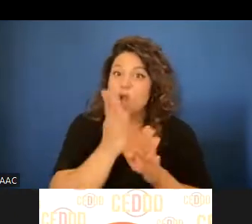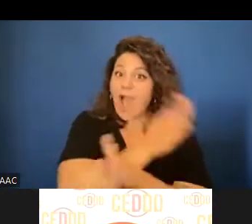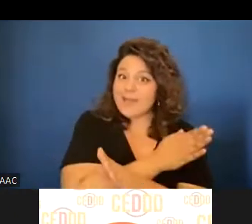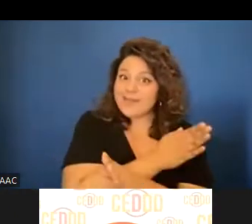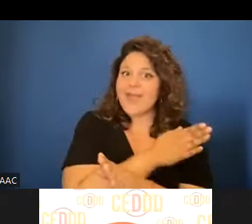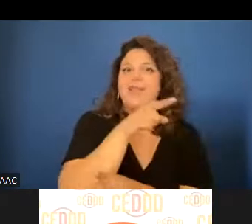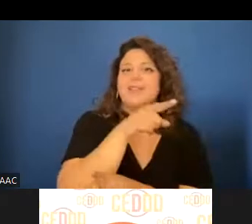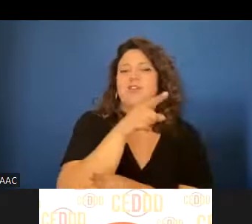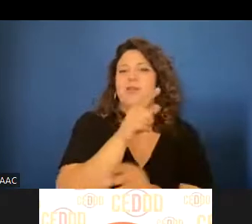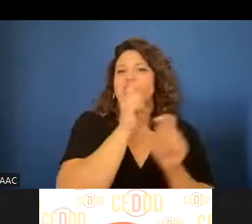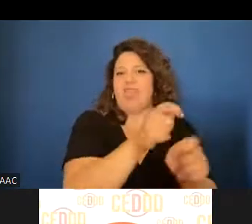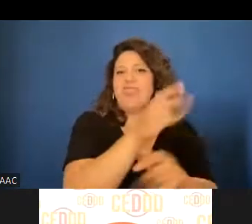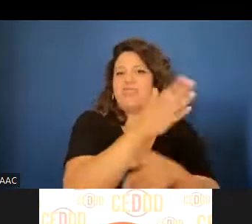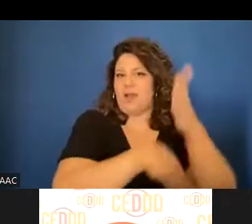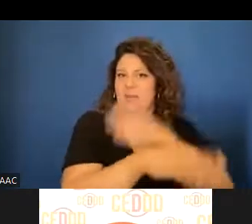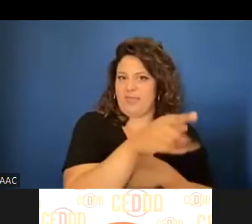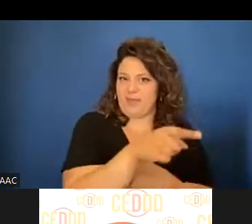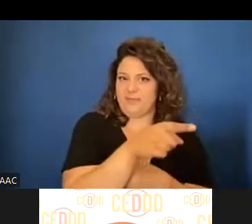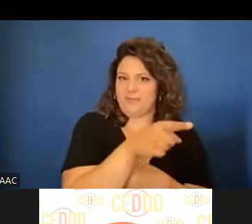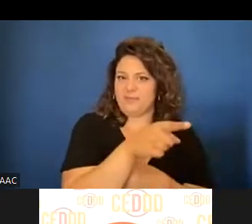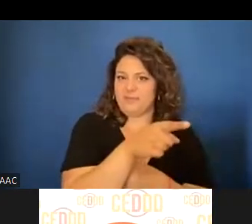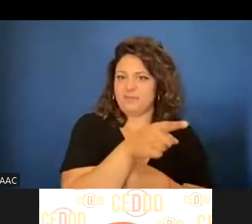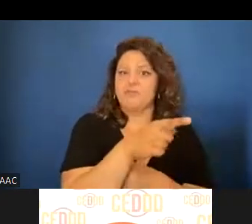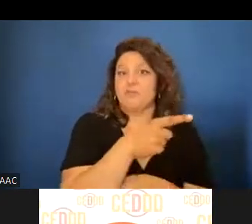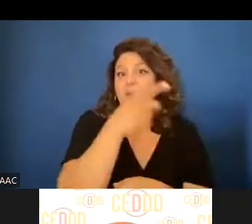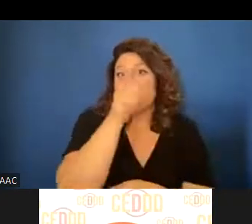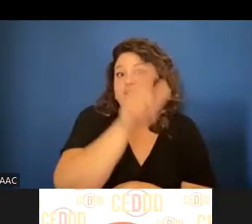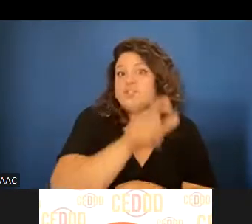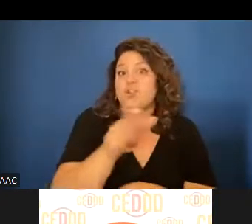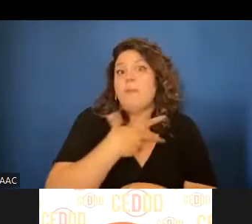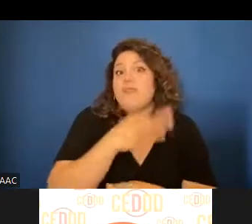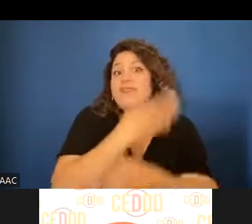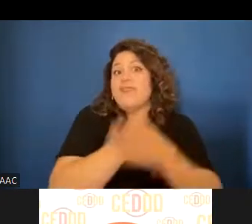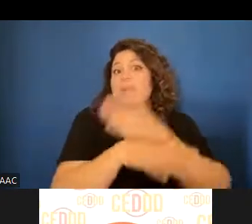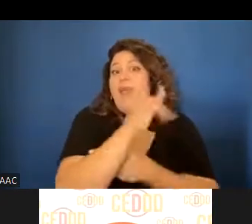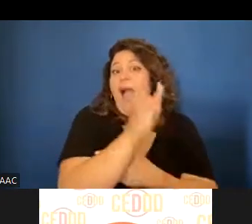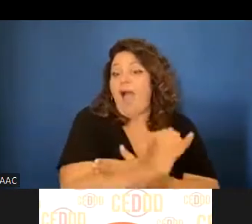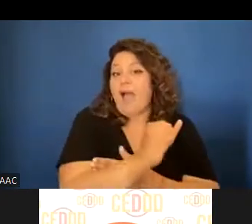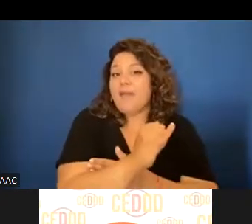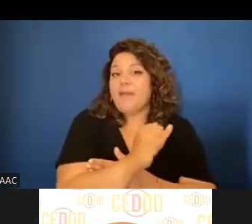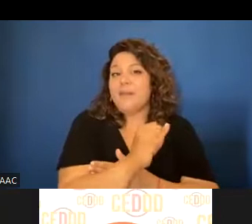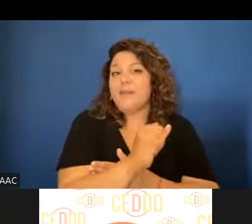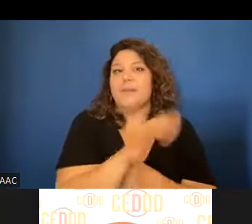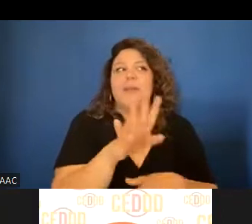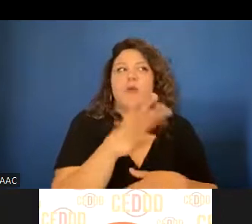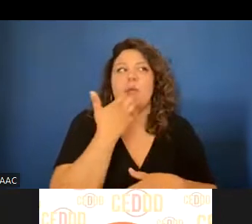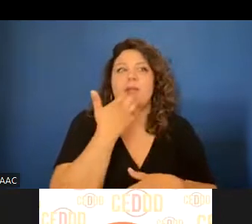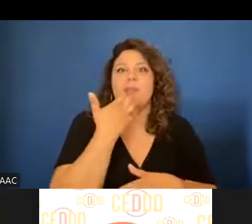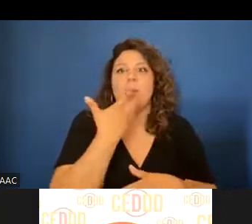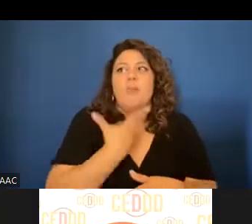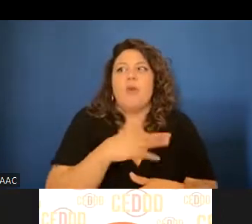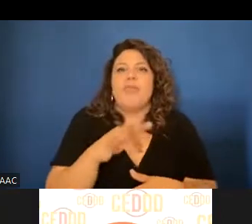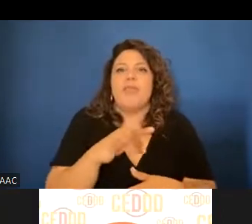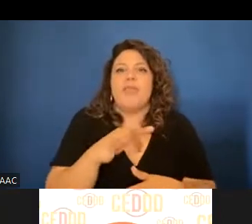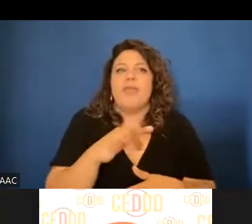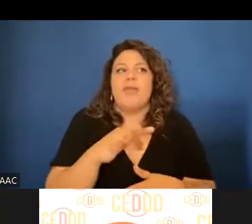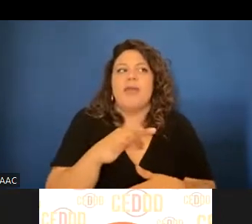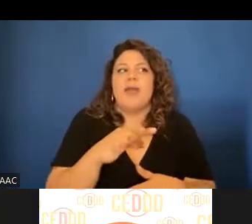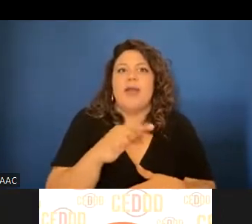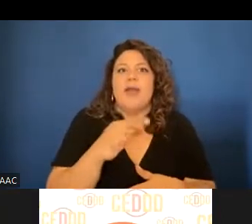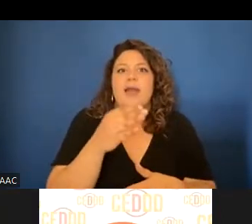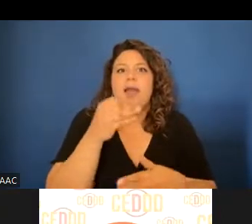podría considerarse un despido nulo, ¿vale? ¿Esto cómo se puede determinar? Pues hay que